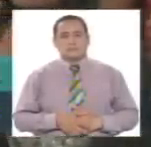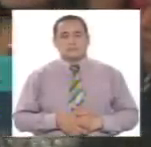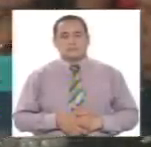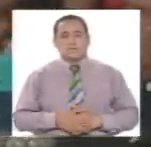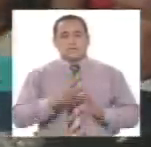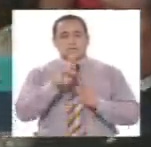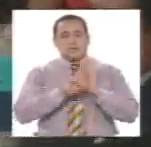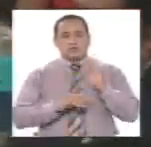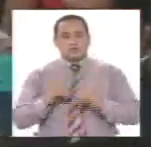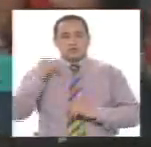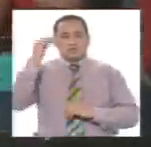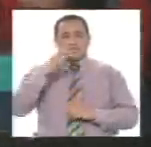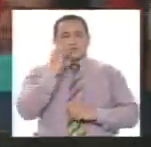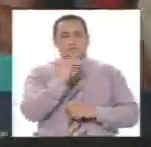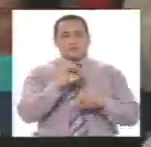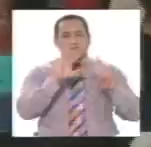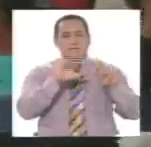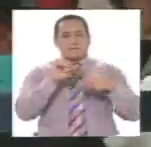Resolución Suprema número